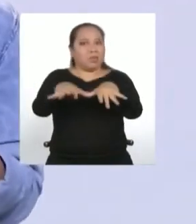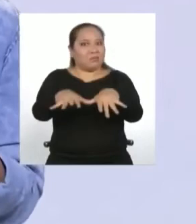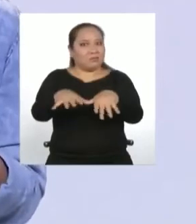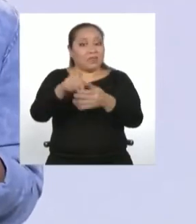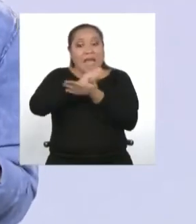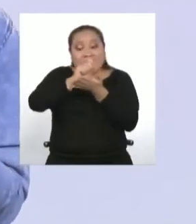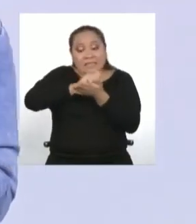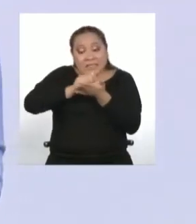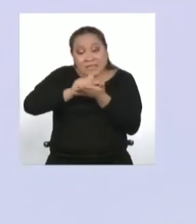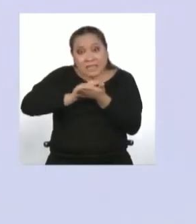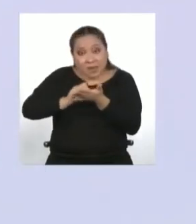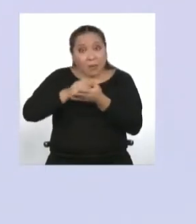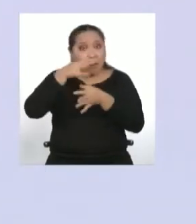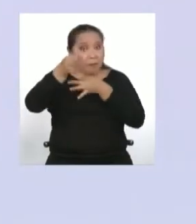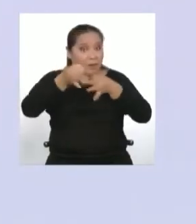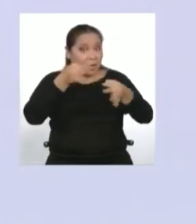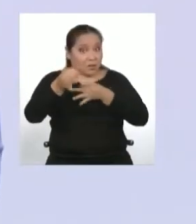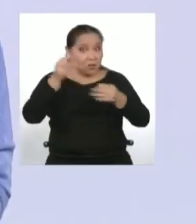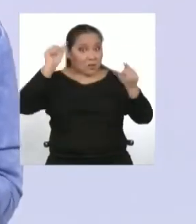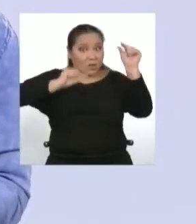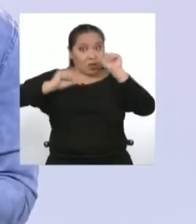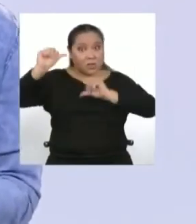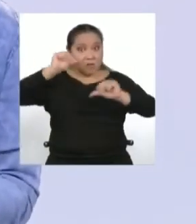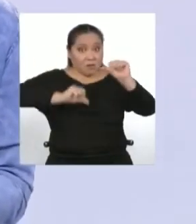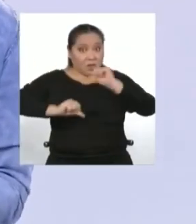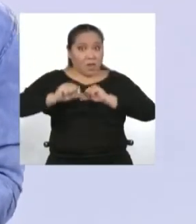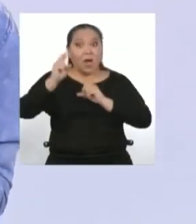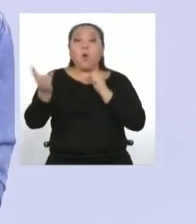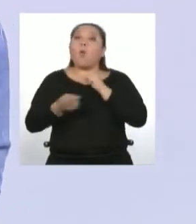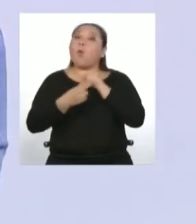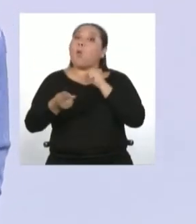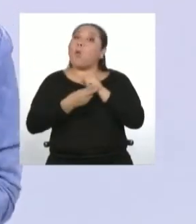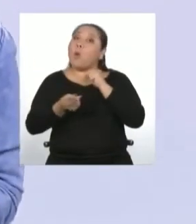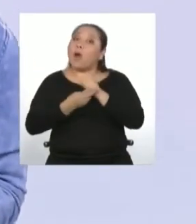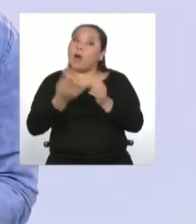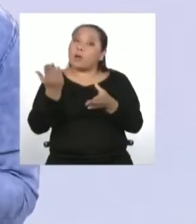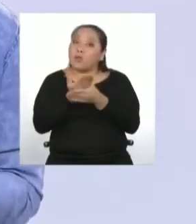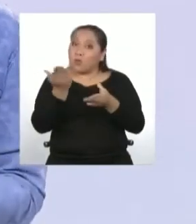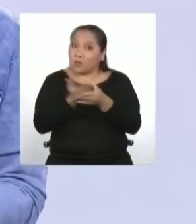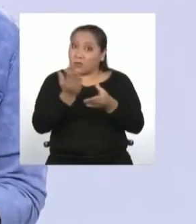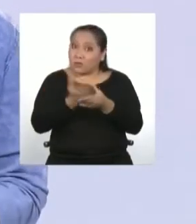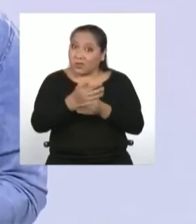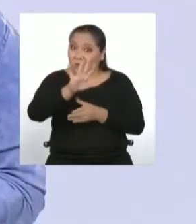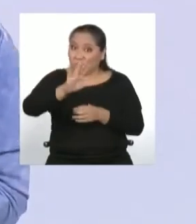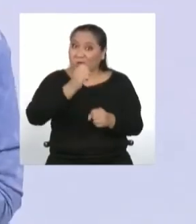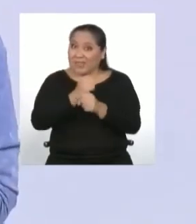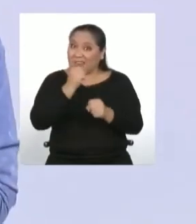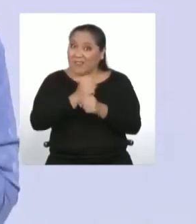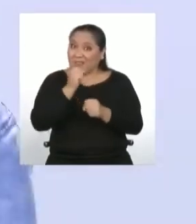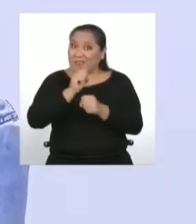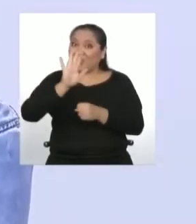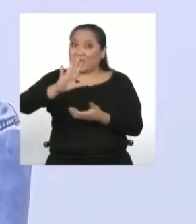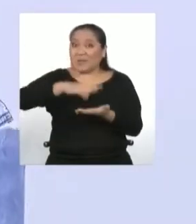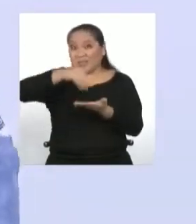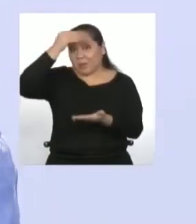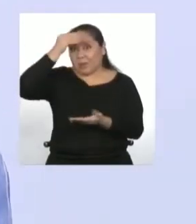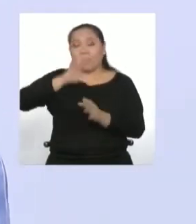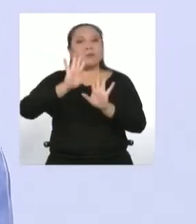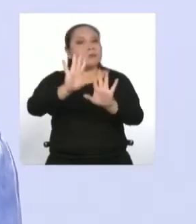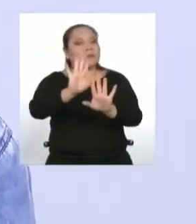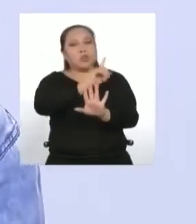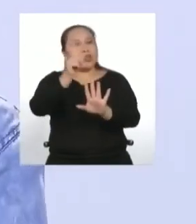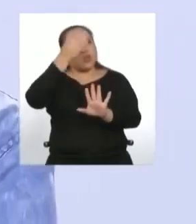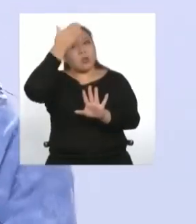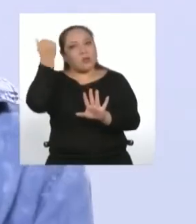Escribe la explicación científica que hiciste y guárdalas en tu portafolio en el que estás archivando las evidencias de tu trabajo y de tu aprendizaje. Eso sí, no te